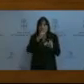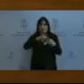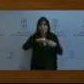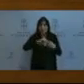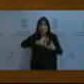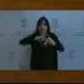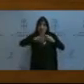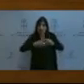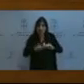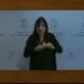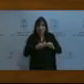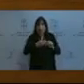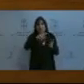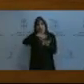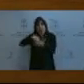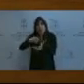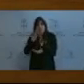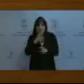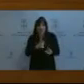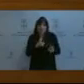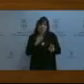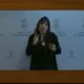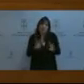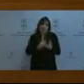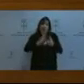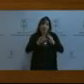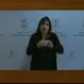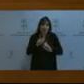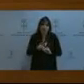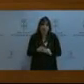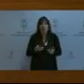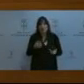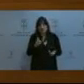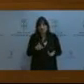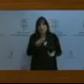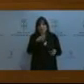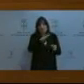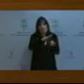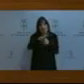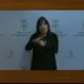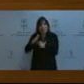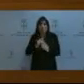y dar cabida también a representantes de los ámbitos de igualdad, de juventud y de discapacidad.